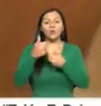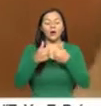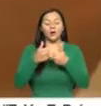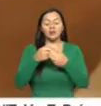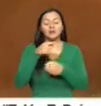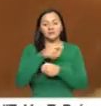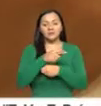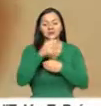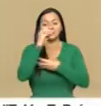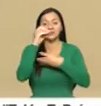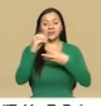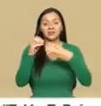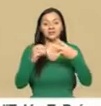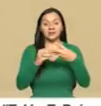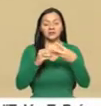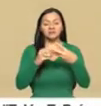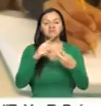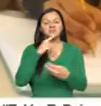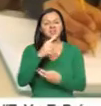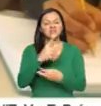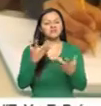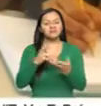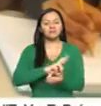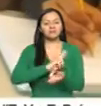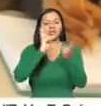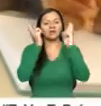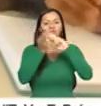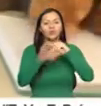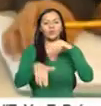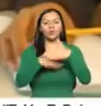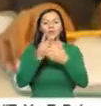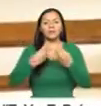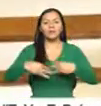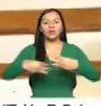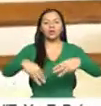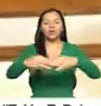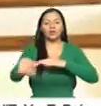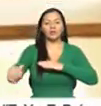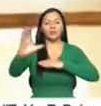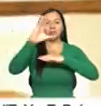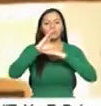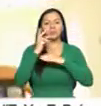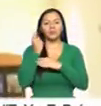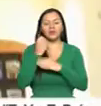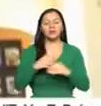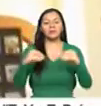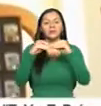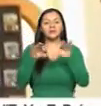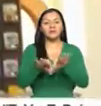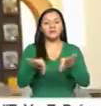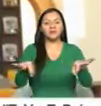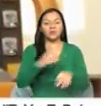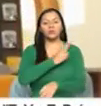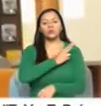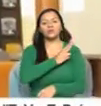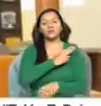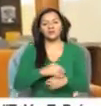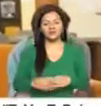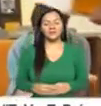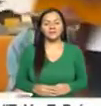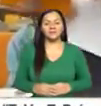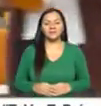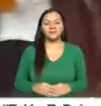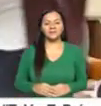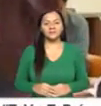de la CENESID, René Ramírez, es modificar el mecanismo de asignación de recursos para dar más becas a las universidades